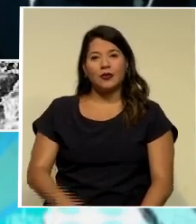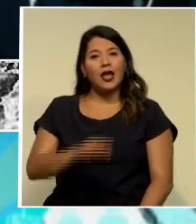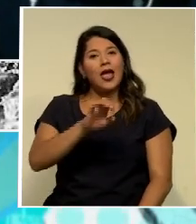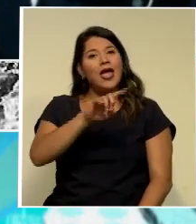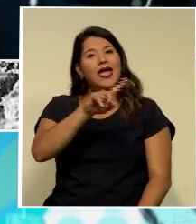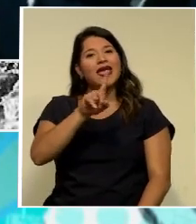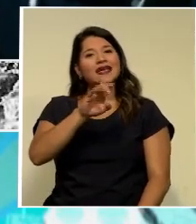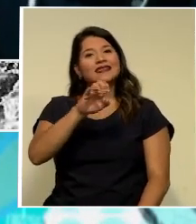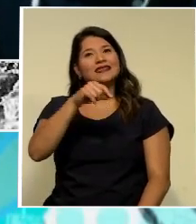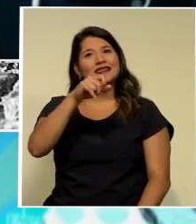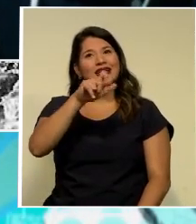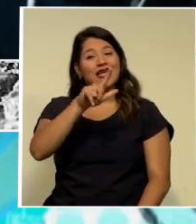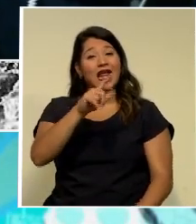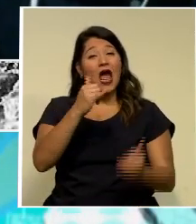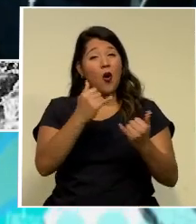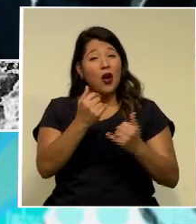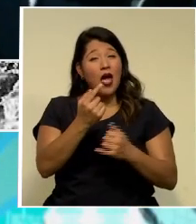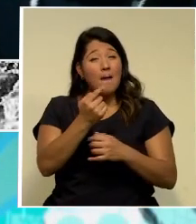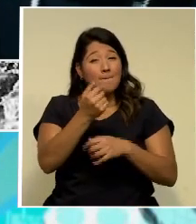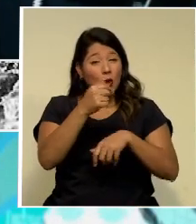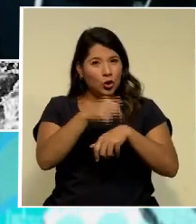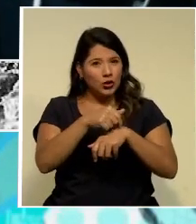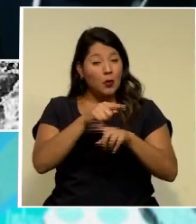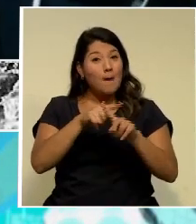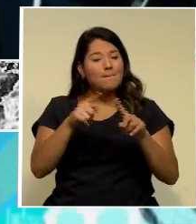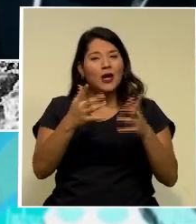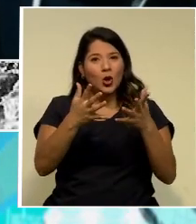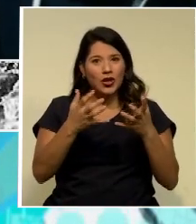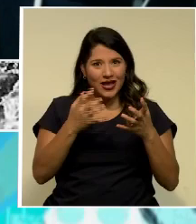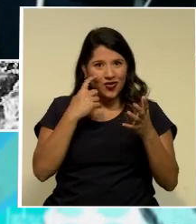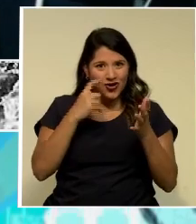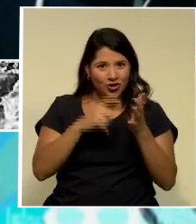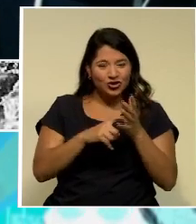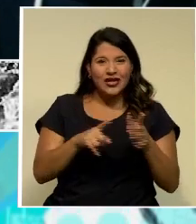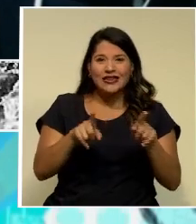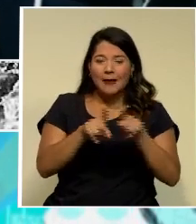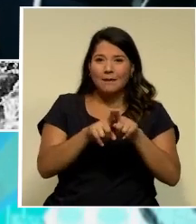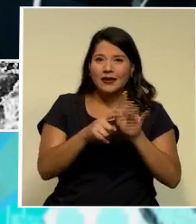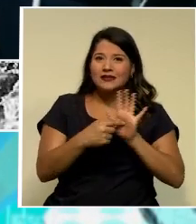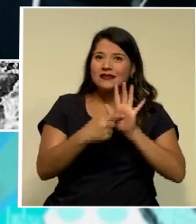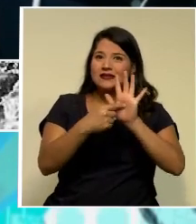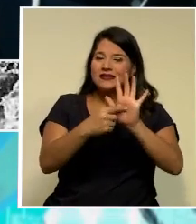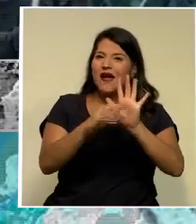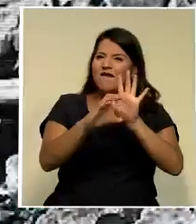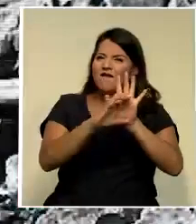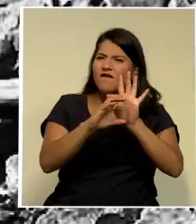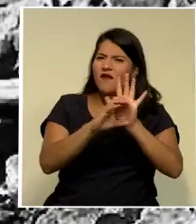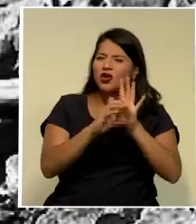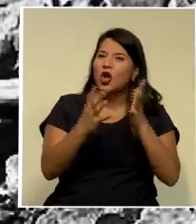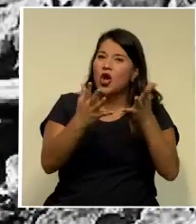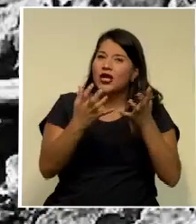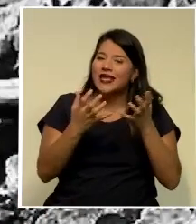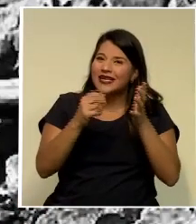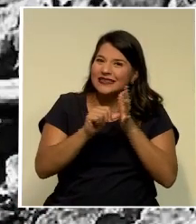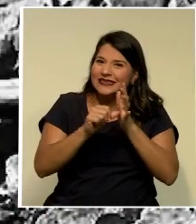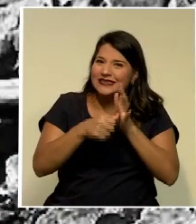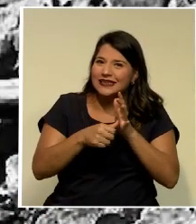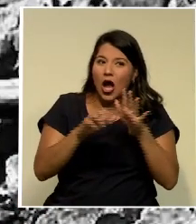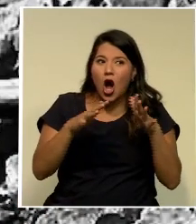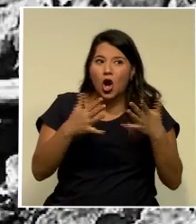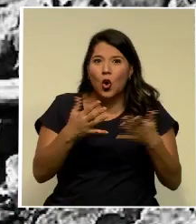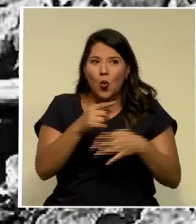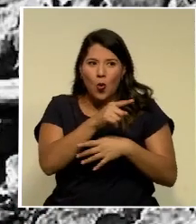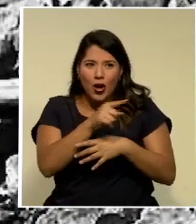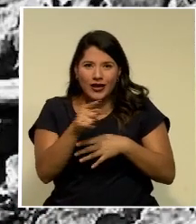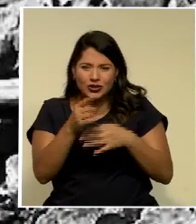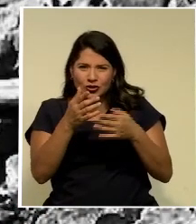de la guerrilla. ya nos queda poquito tiempo, pero quería destacar además, vamos a ir a full la foto y quería destacar cómo estos